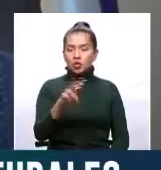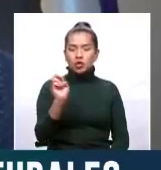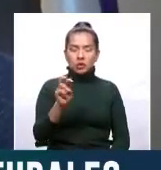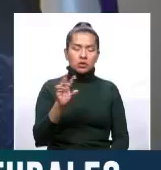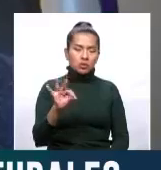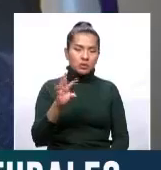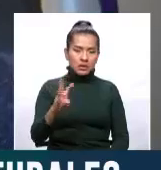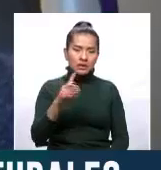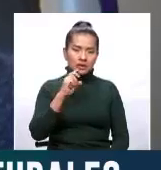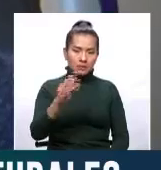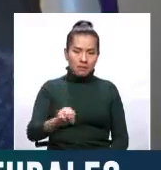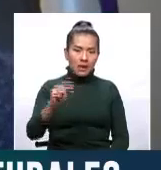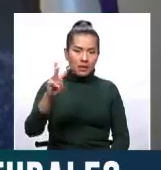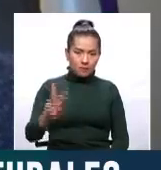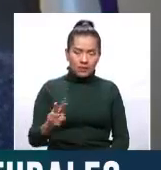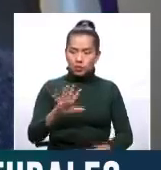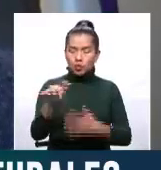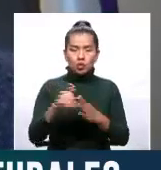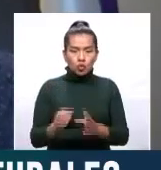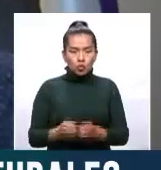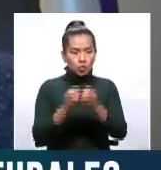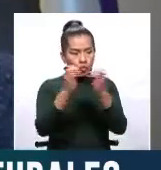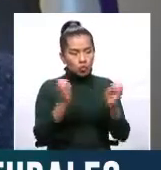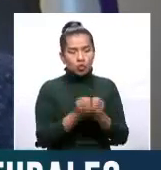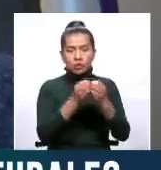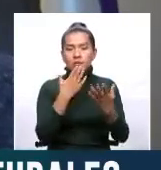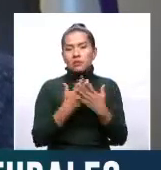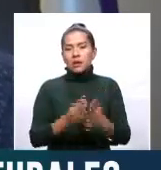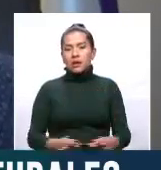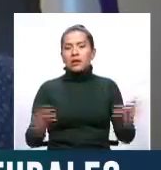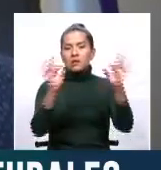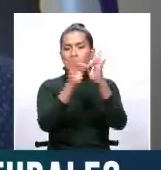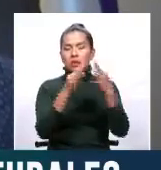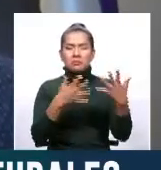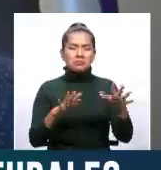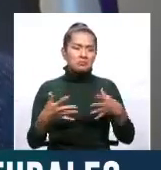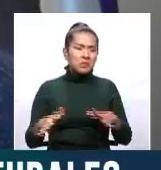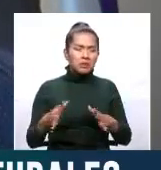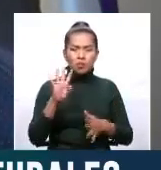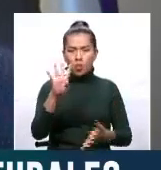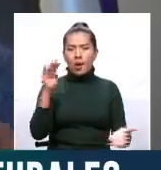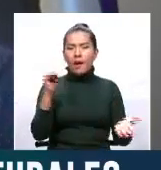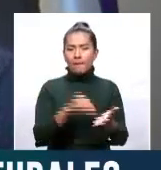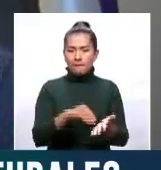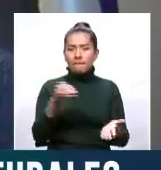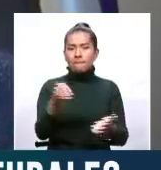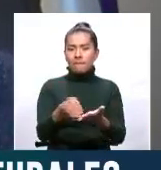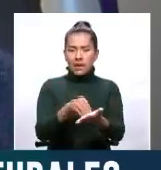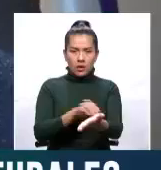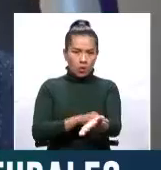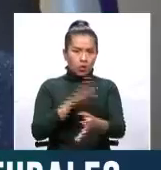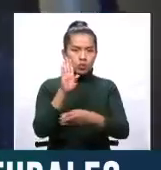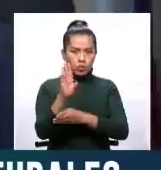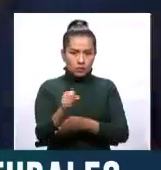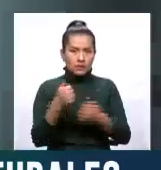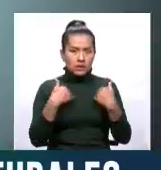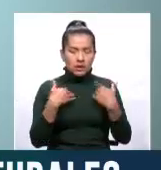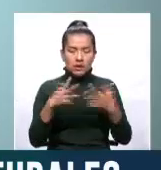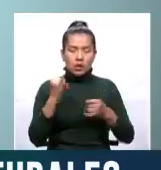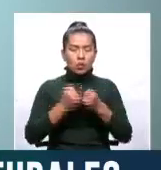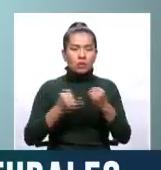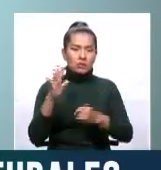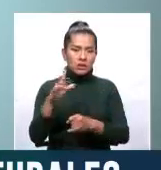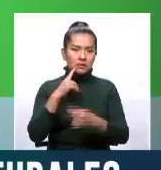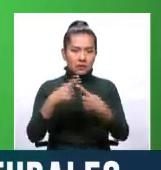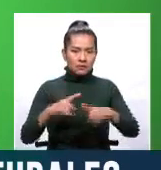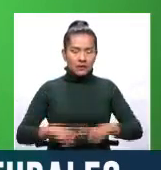son sumas importantes, estaríamos hablando alrededor de unos 4.000 millones de bolivianos en estos últimos 5 proyectos. Es